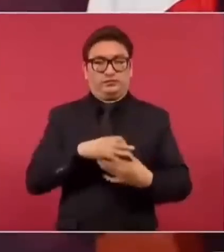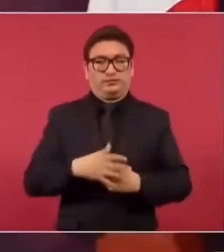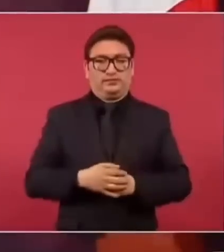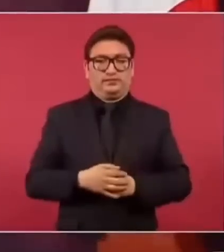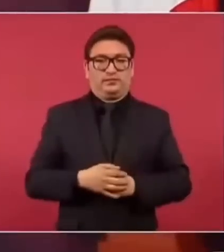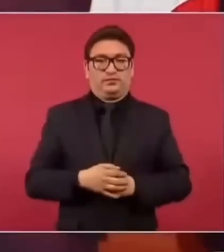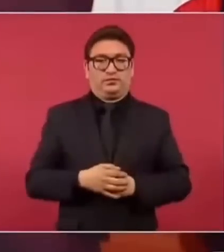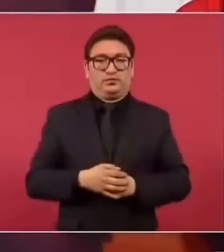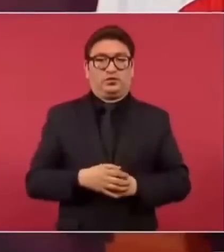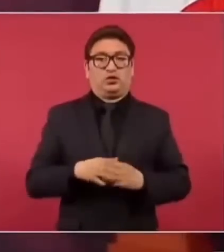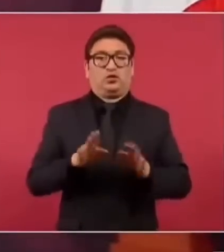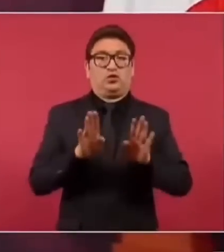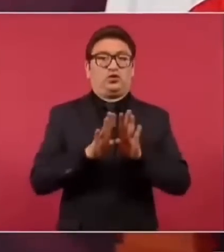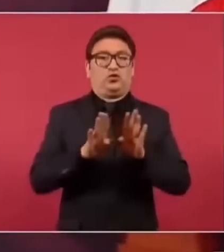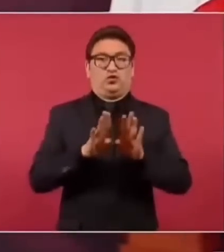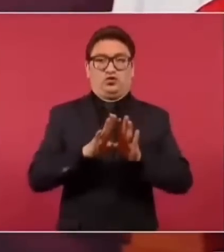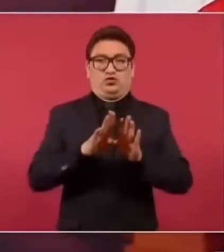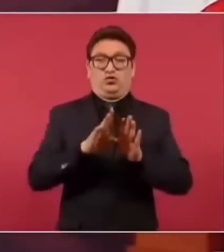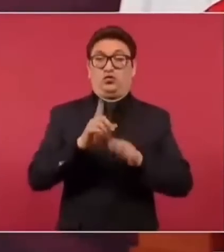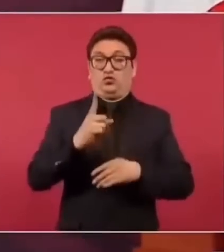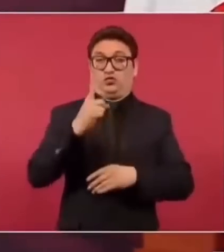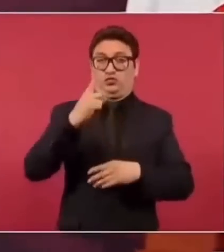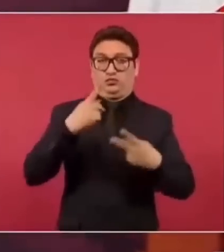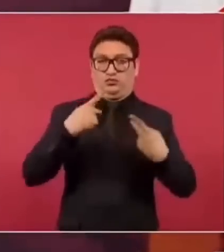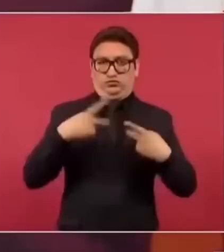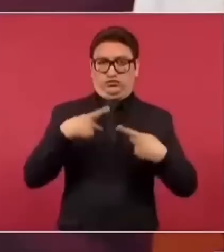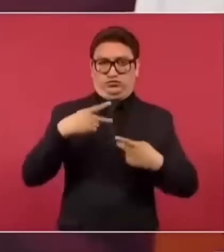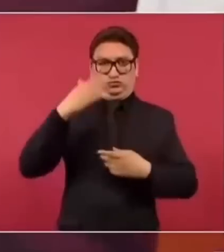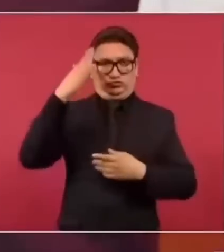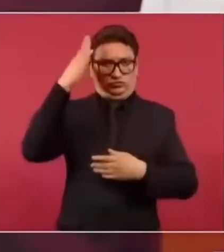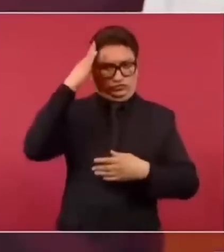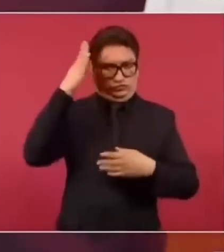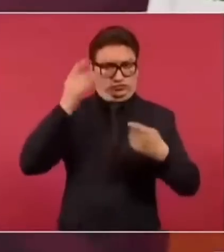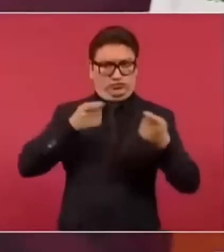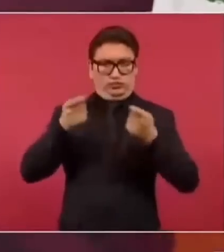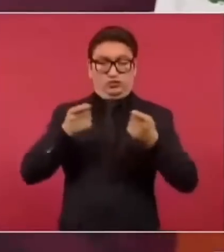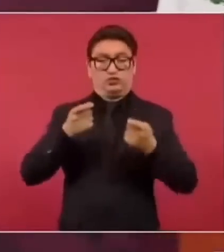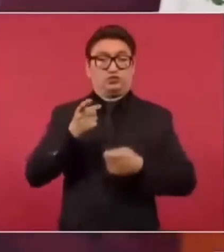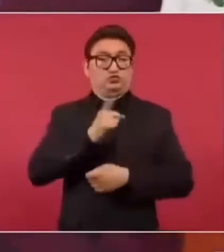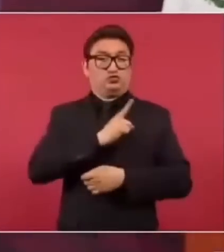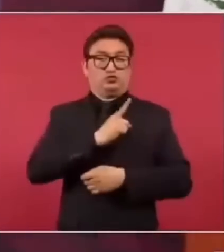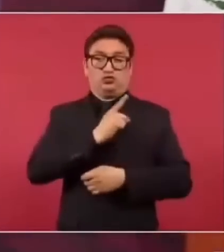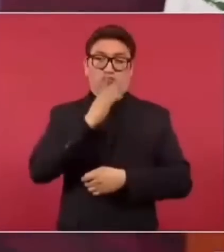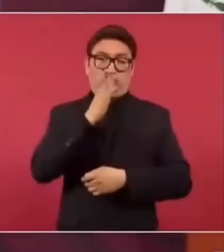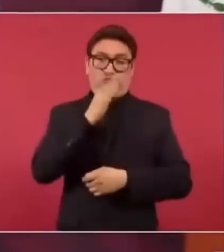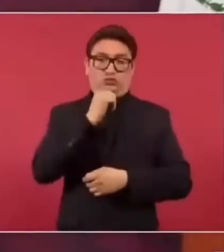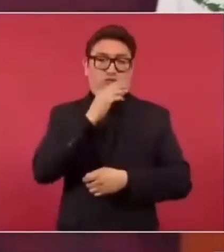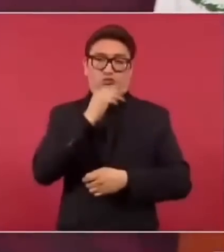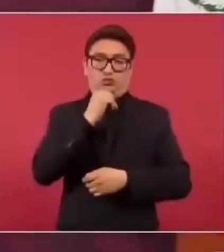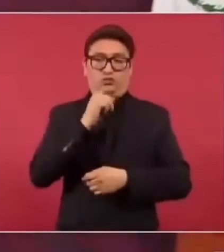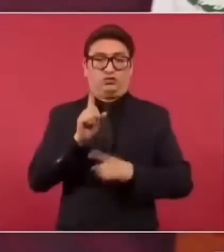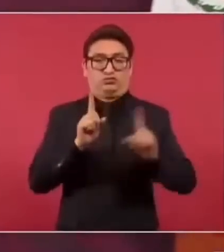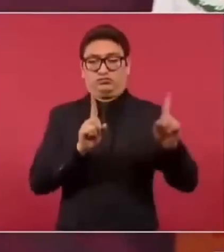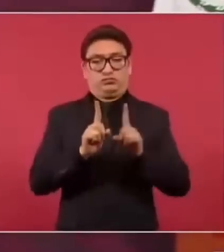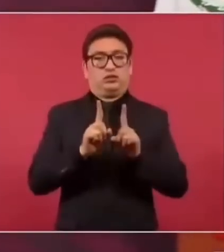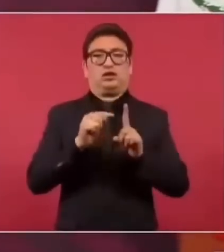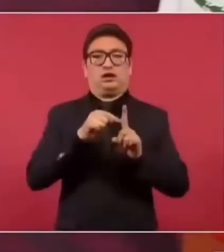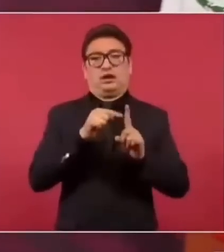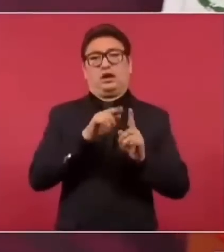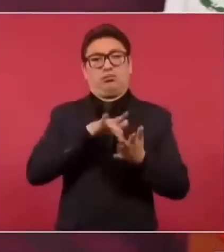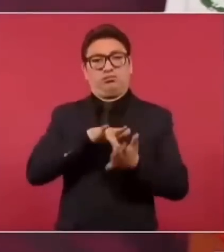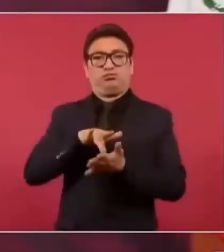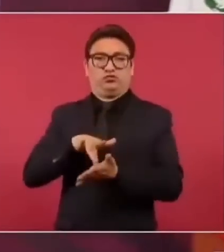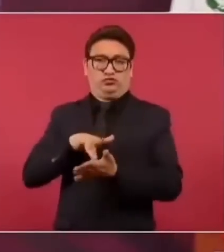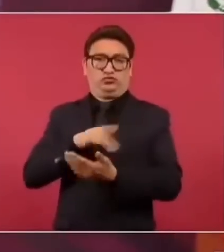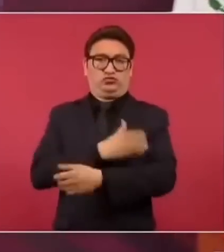¿Cómo no puede un dirigente salir adelante si no tiene el apoyo